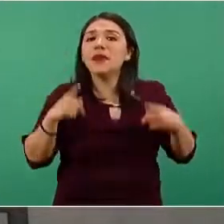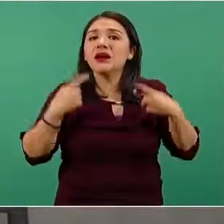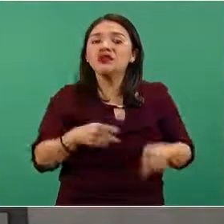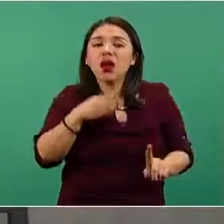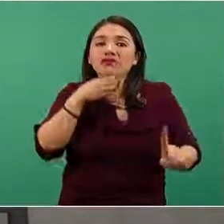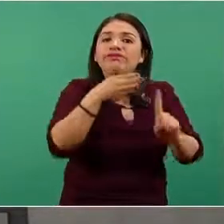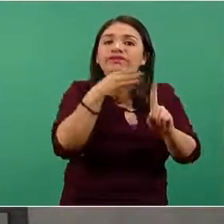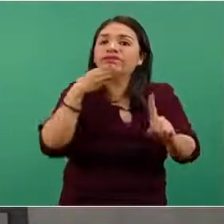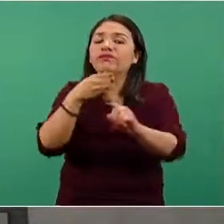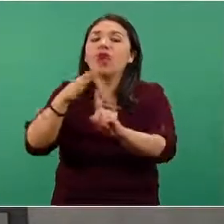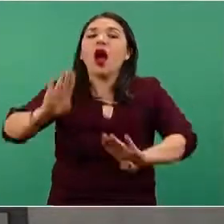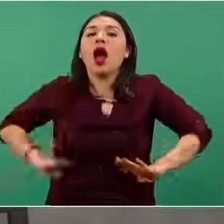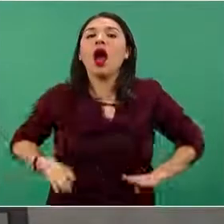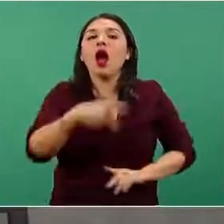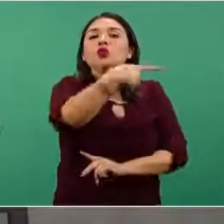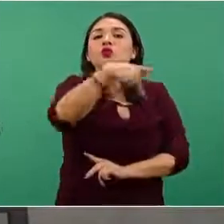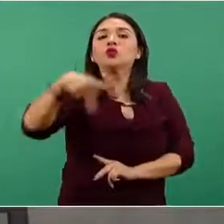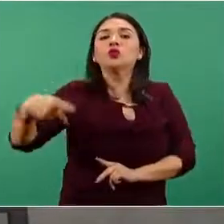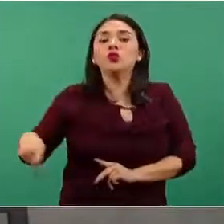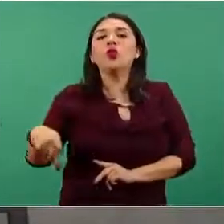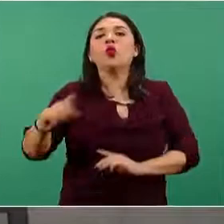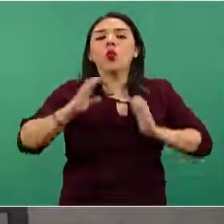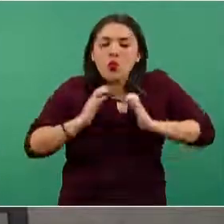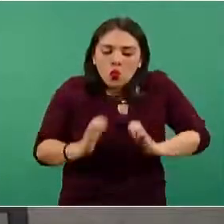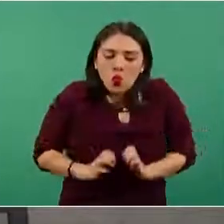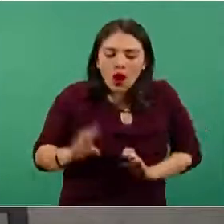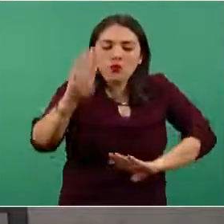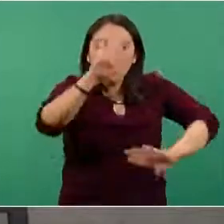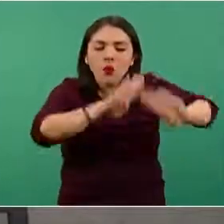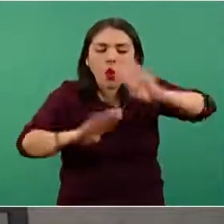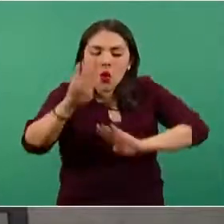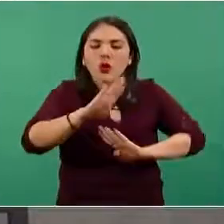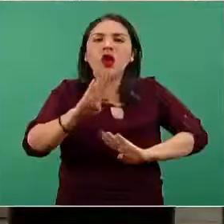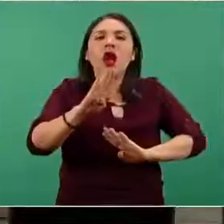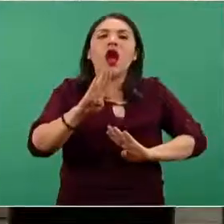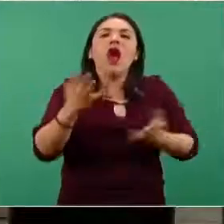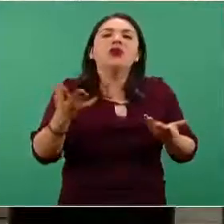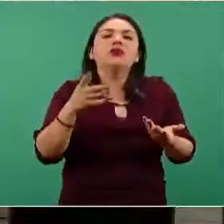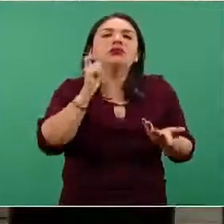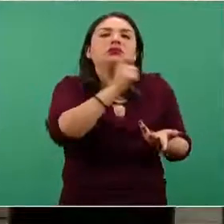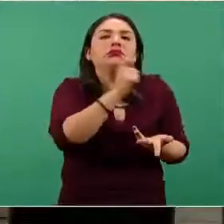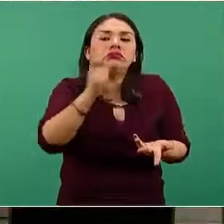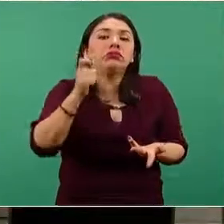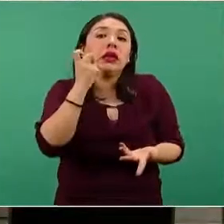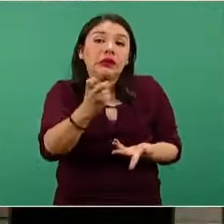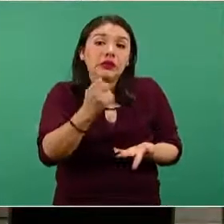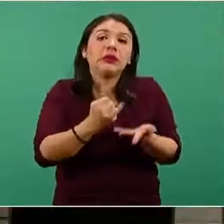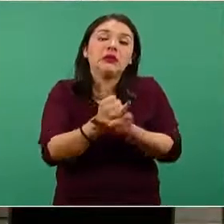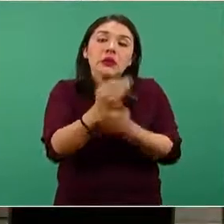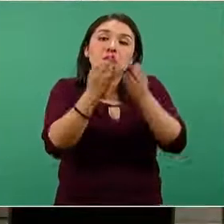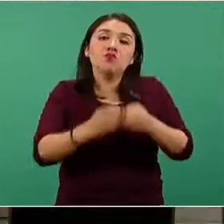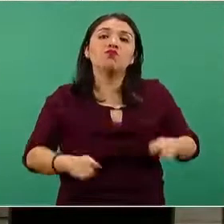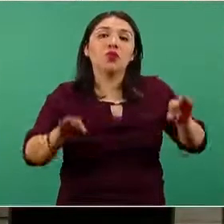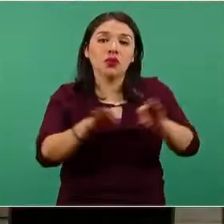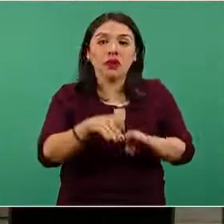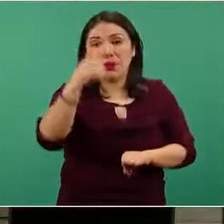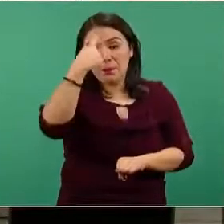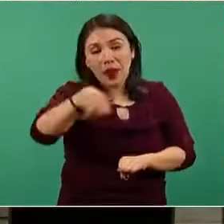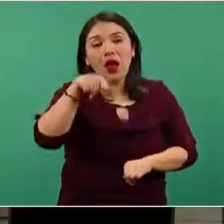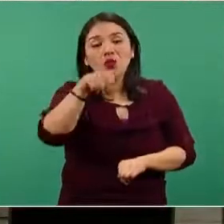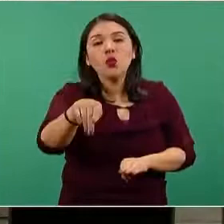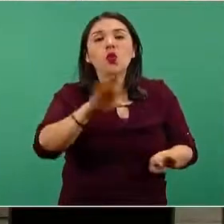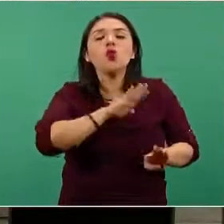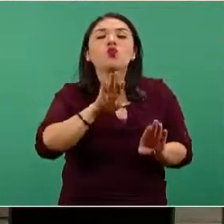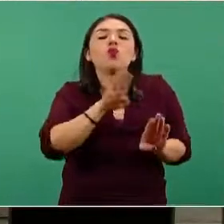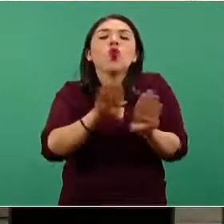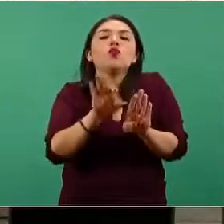de acuerdo a sus condiciones, tanto biológicas como sociales, que también son determinantes muy importantes de la evolución que